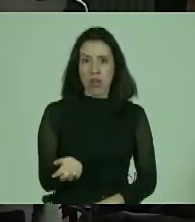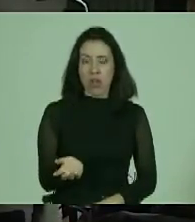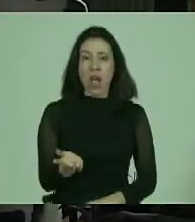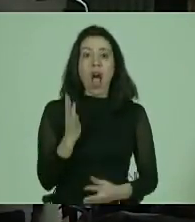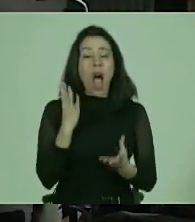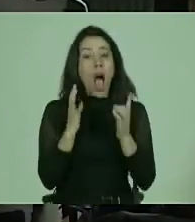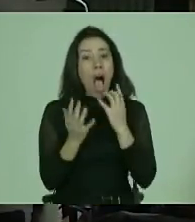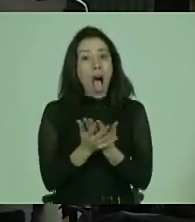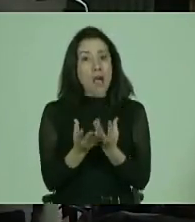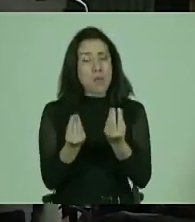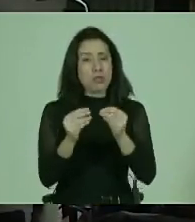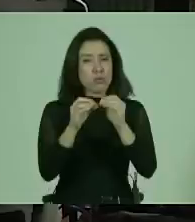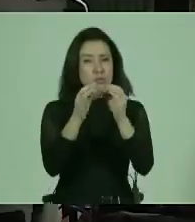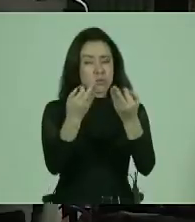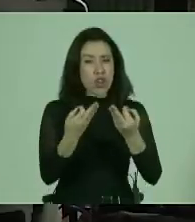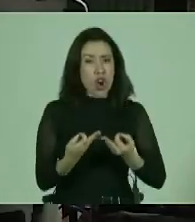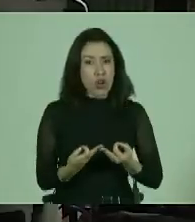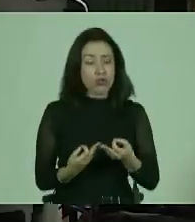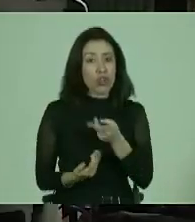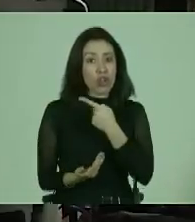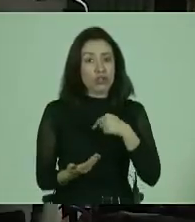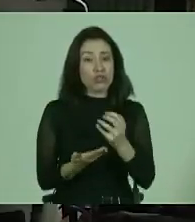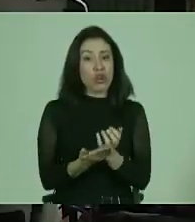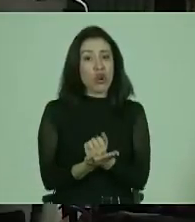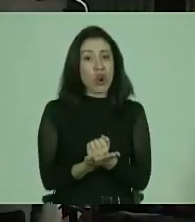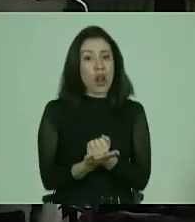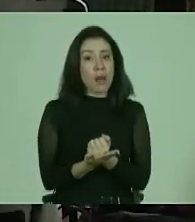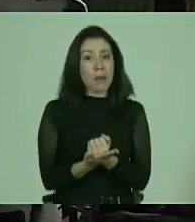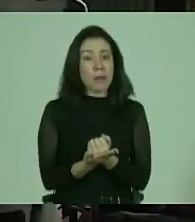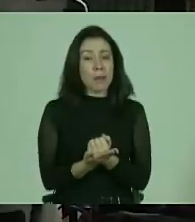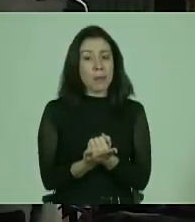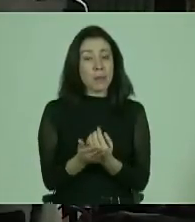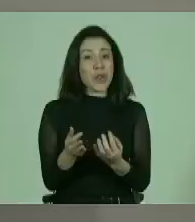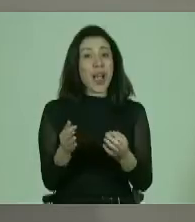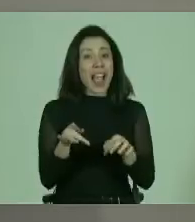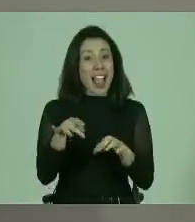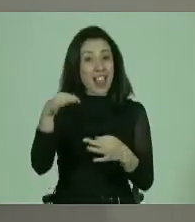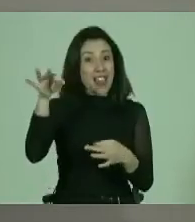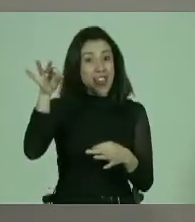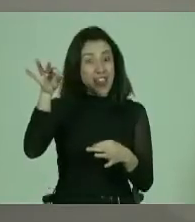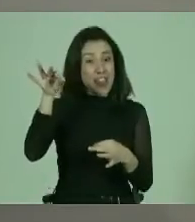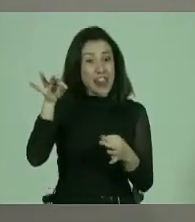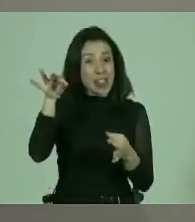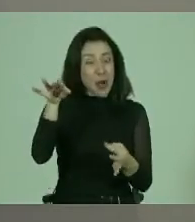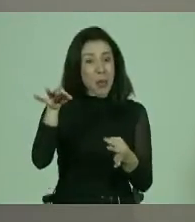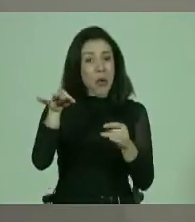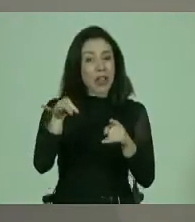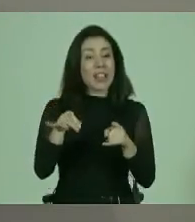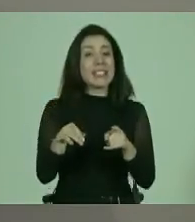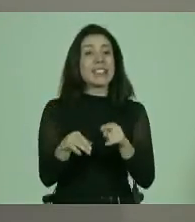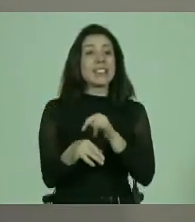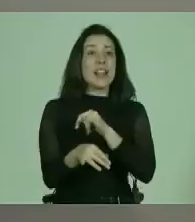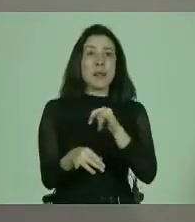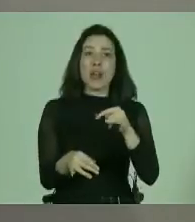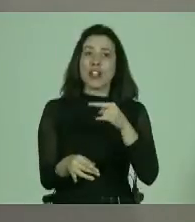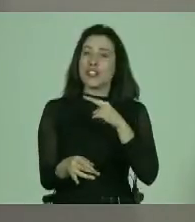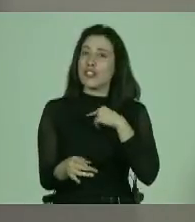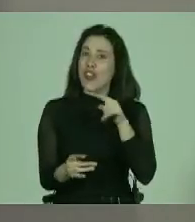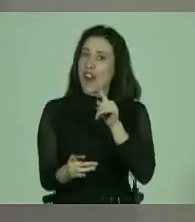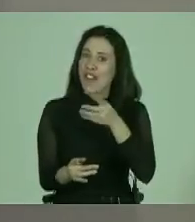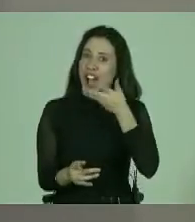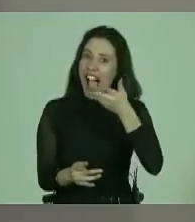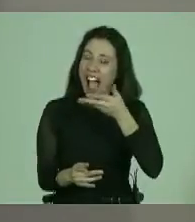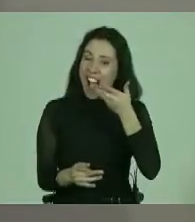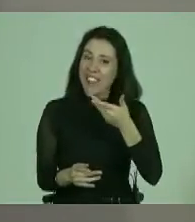varias conclusiones en las que nosotros llegamos en el en el documento que vienen a continuación pero no les voy a pasar